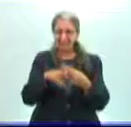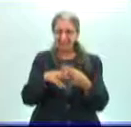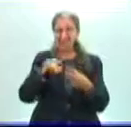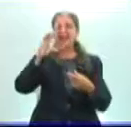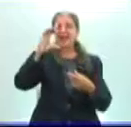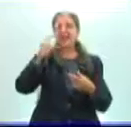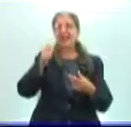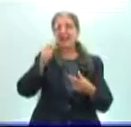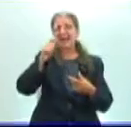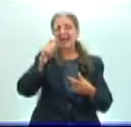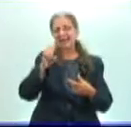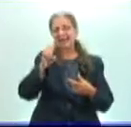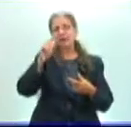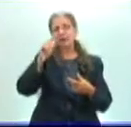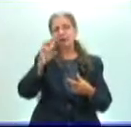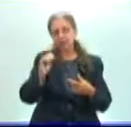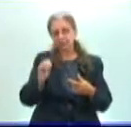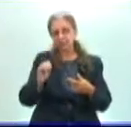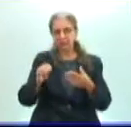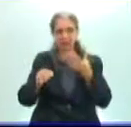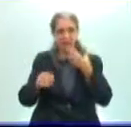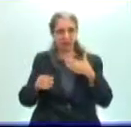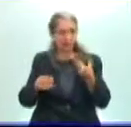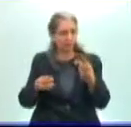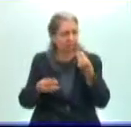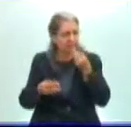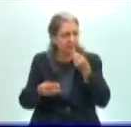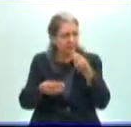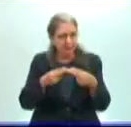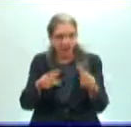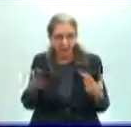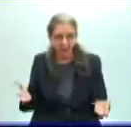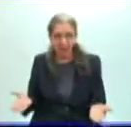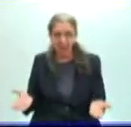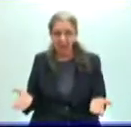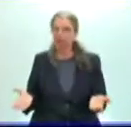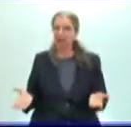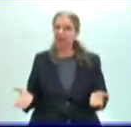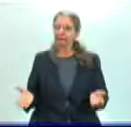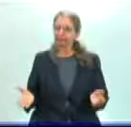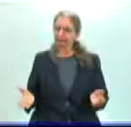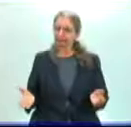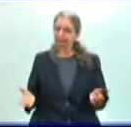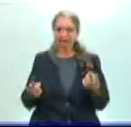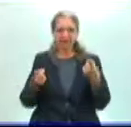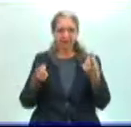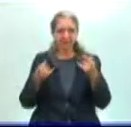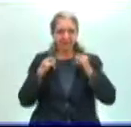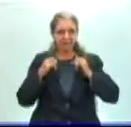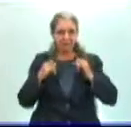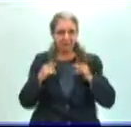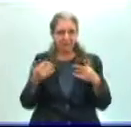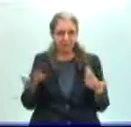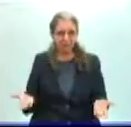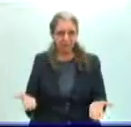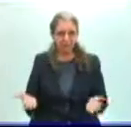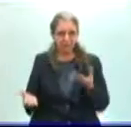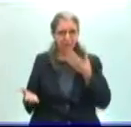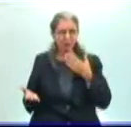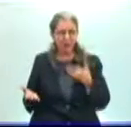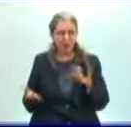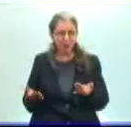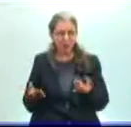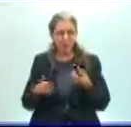cateto. ¿Cómo lo haremos? ¿Han pensado ustedes en cómo podremos resolver